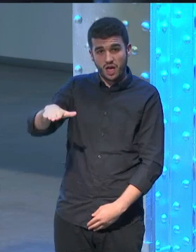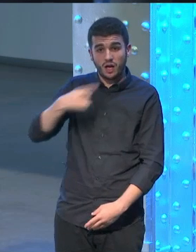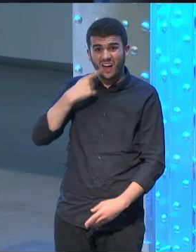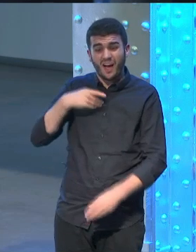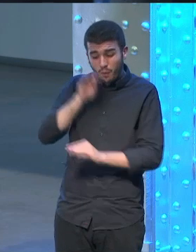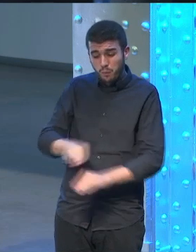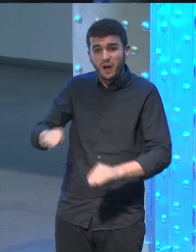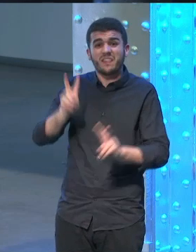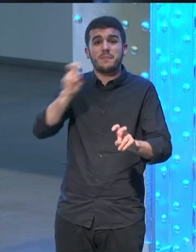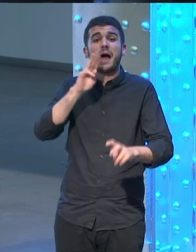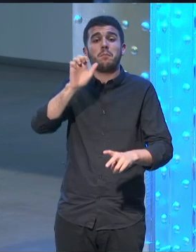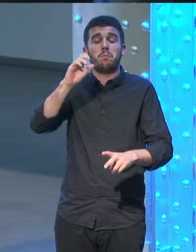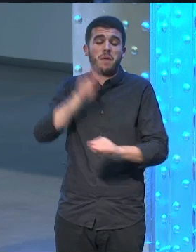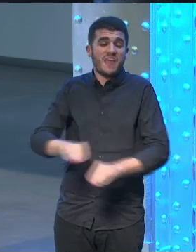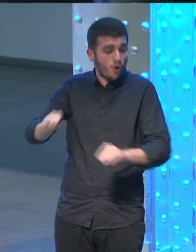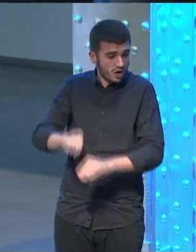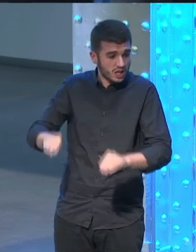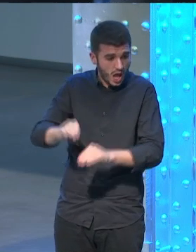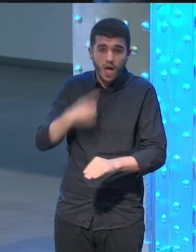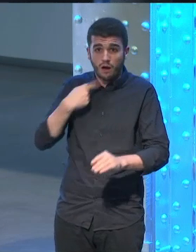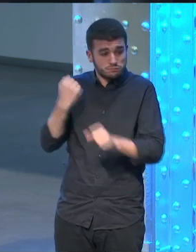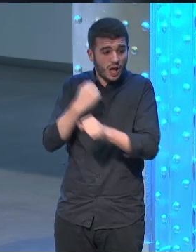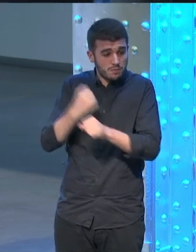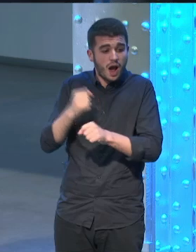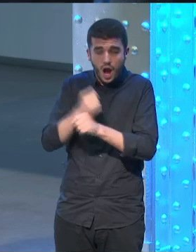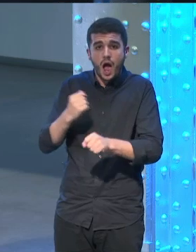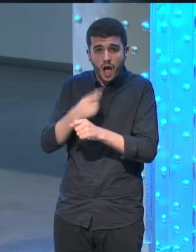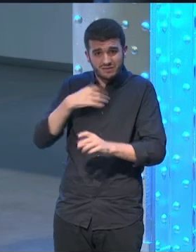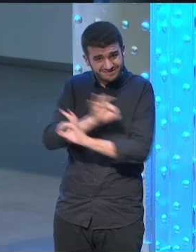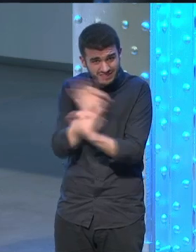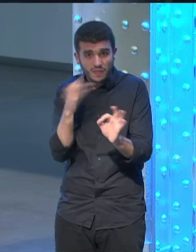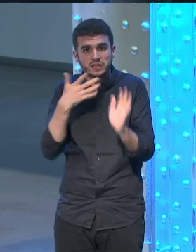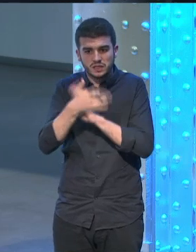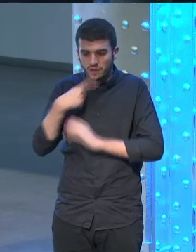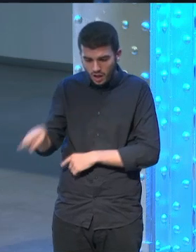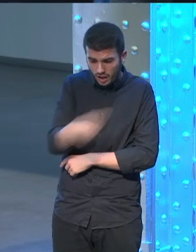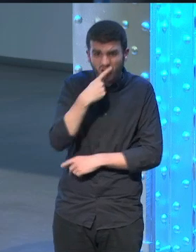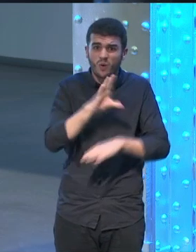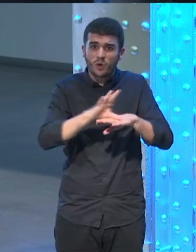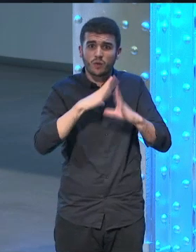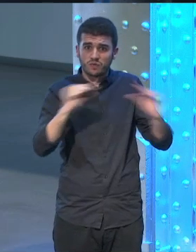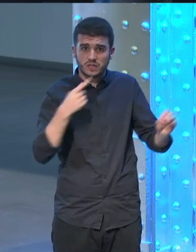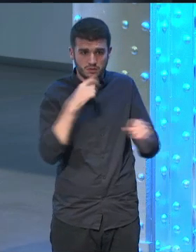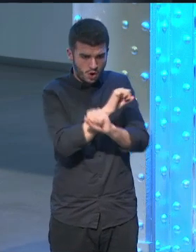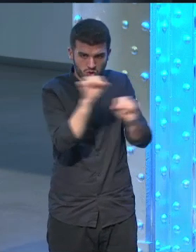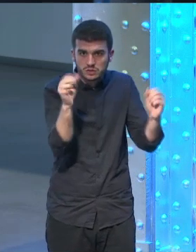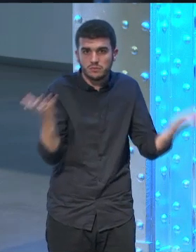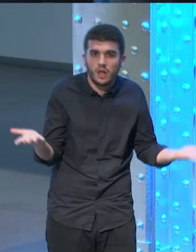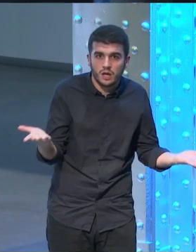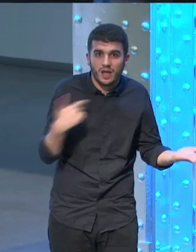no se trabaja, tenemos un error de base por el que las mujeres no pueden acceder a carreras científicas. Estas mujeres